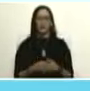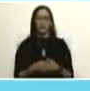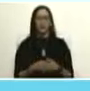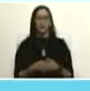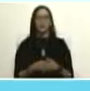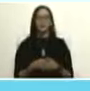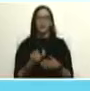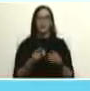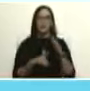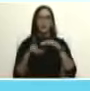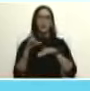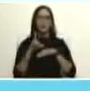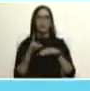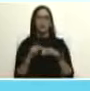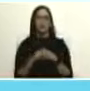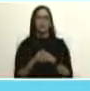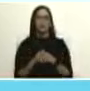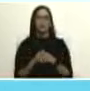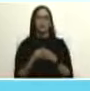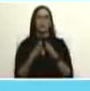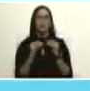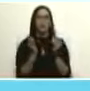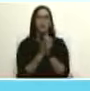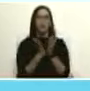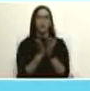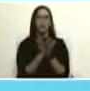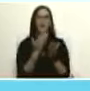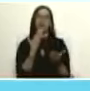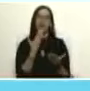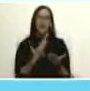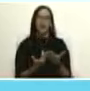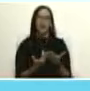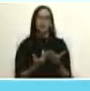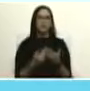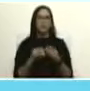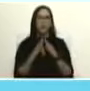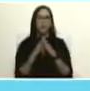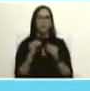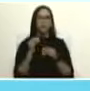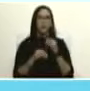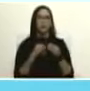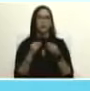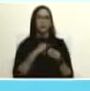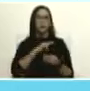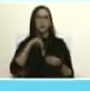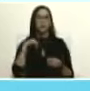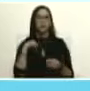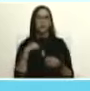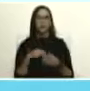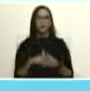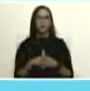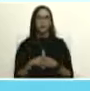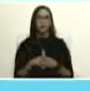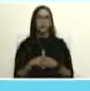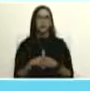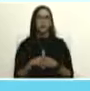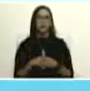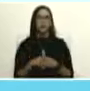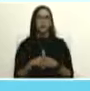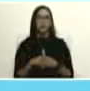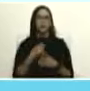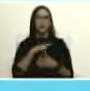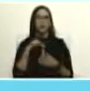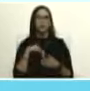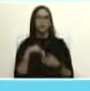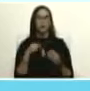liceo, todos los estudiantes, le queremos dar las gracias por todo lo que ha hecho por nosotros, y